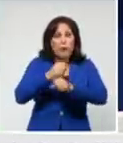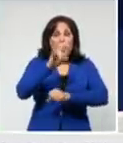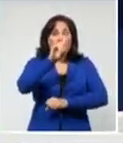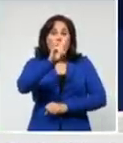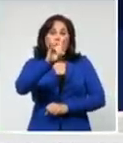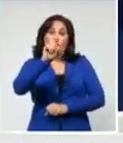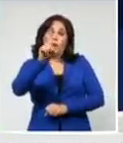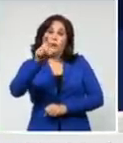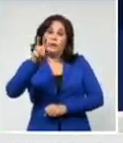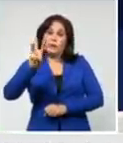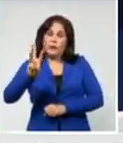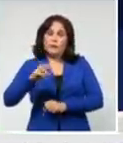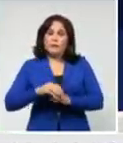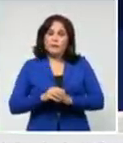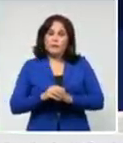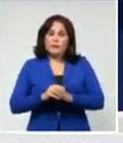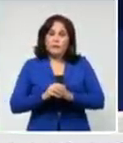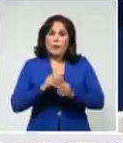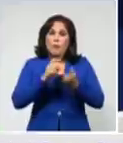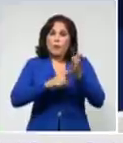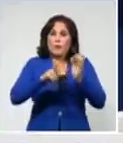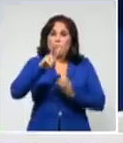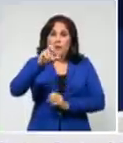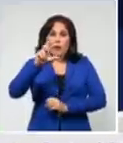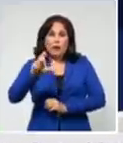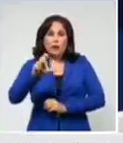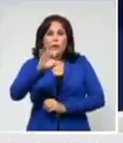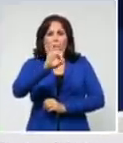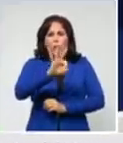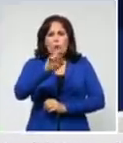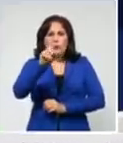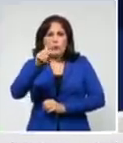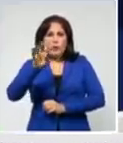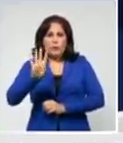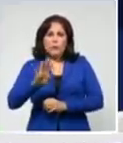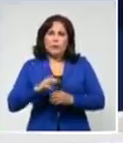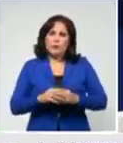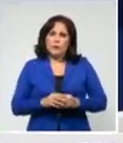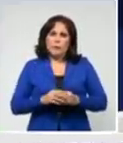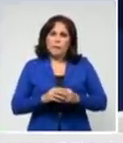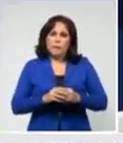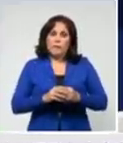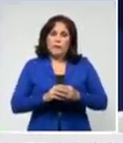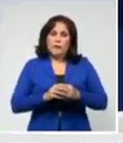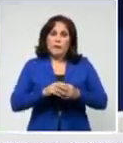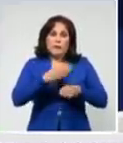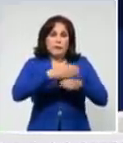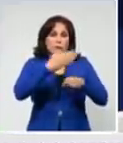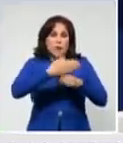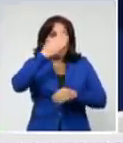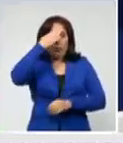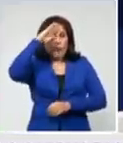903, de Villa Clara, 814, de Santiago de Cuba,